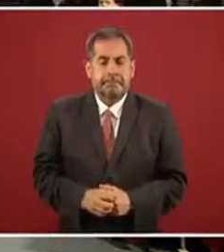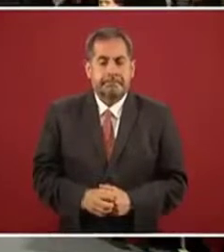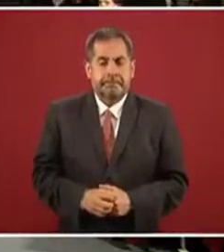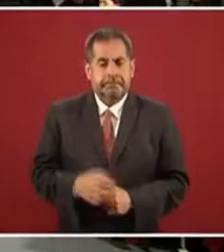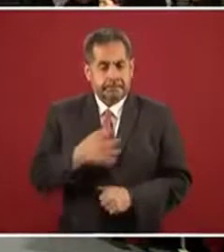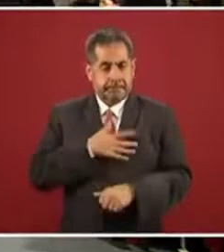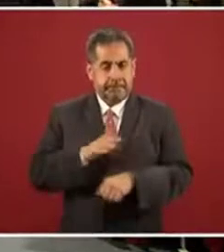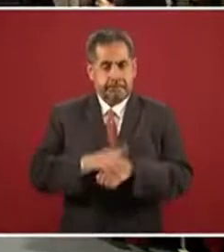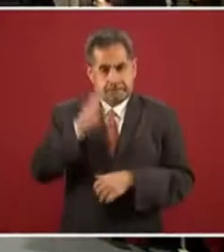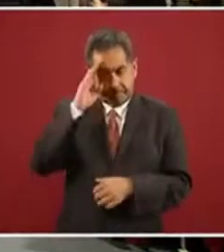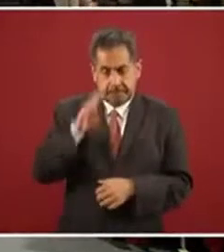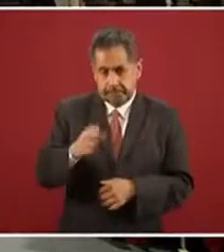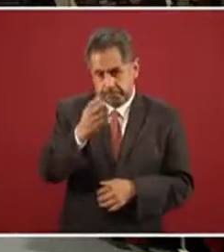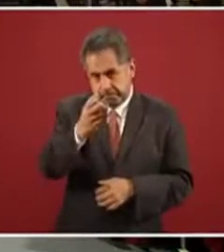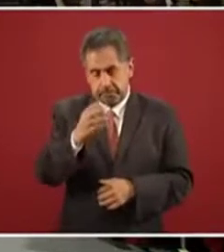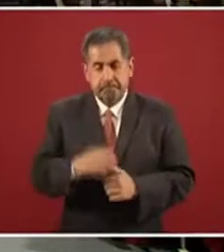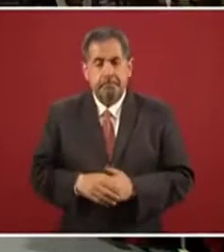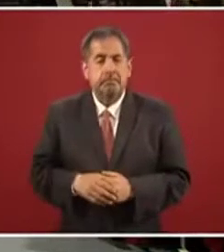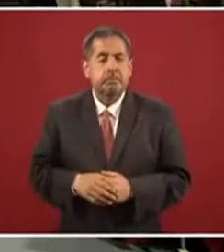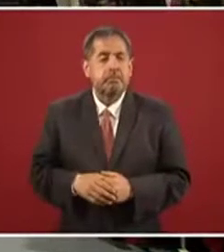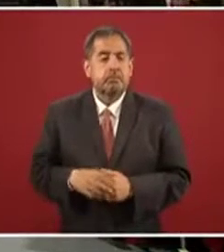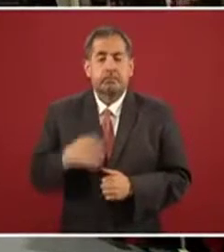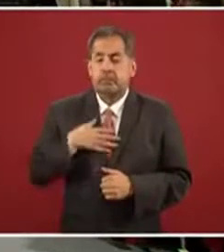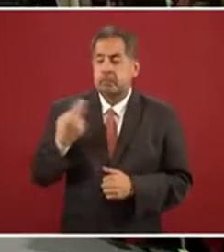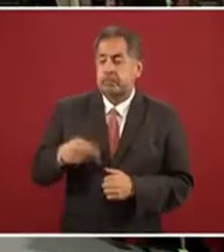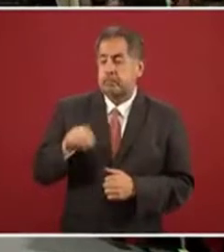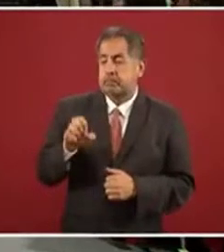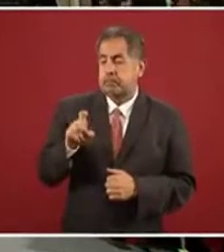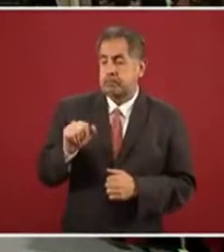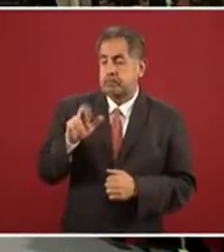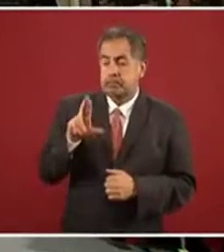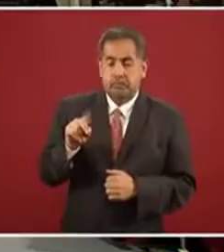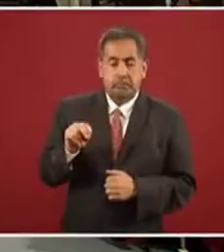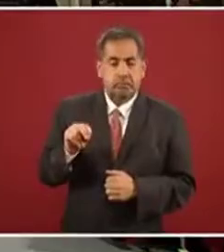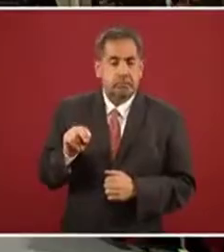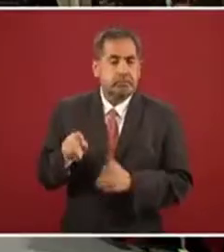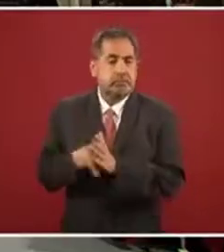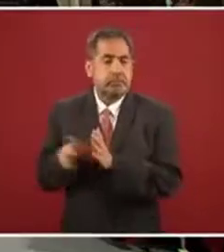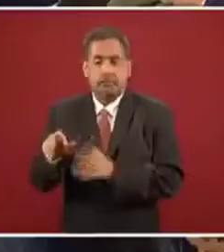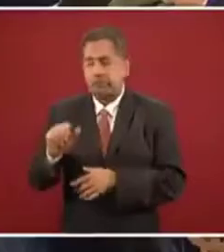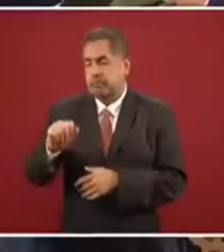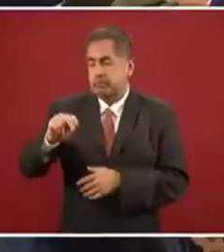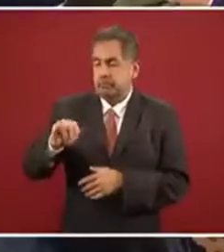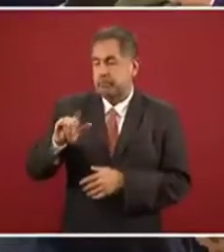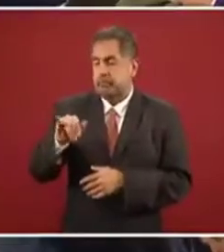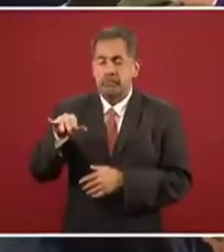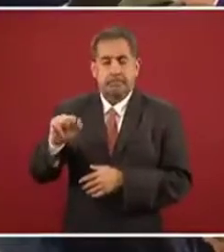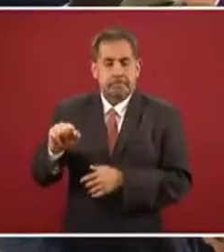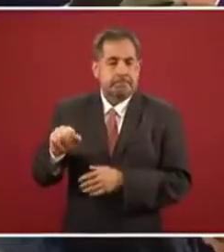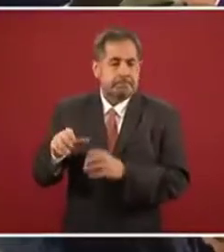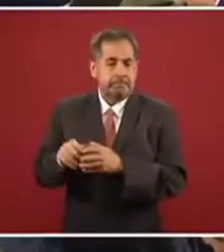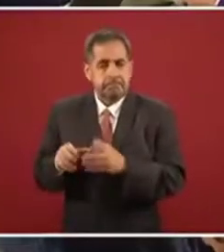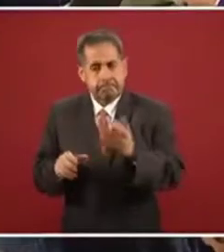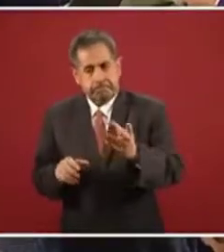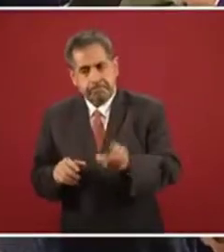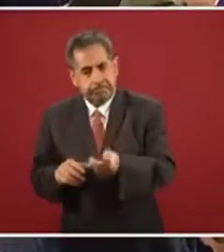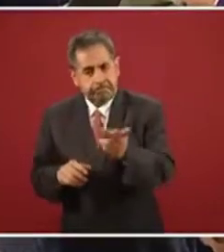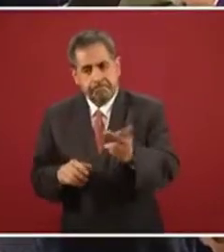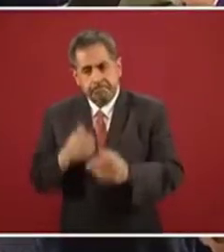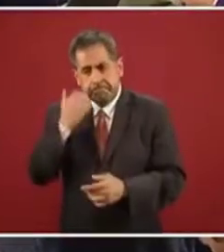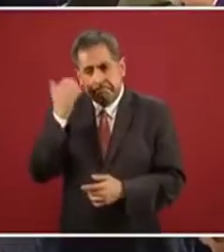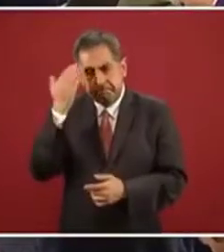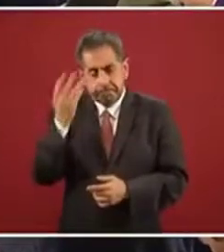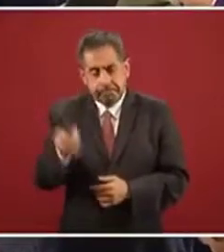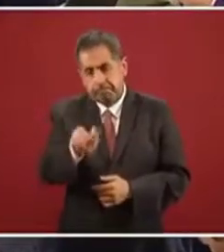Buenos días, señor canciller. Eduardo Esquivel Ancona, Análisis Económico, Grupo SDP. Quisiera